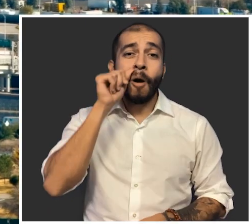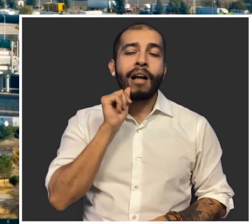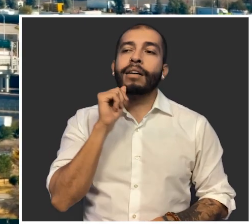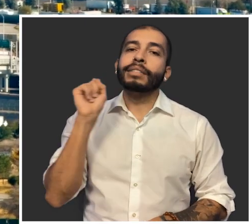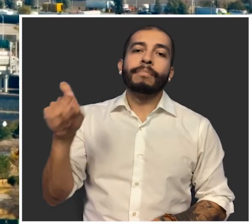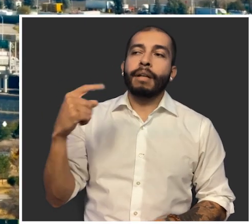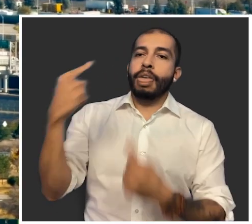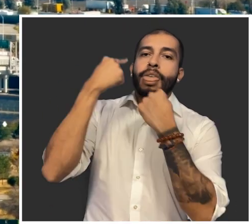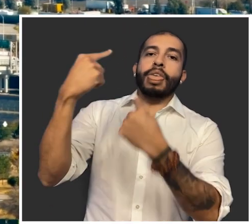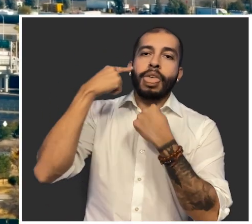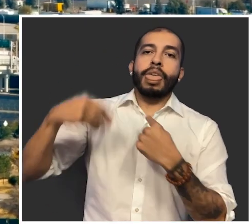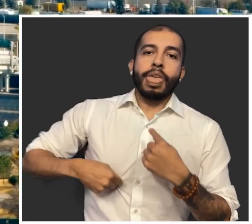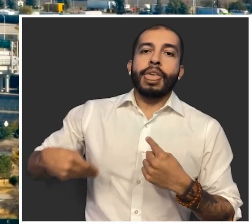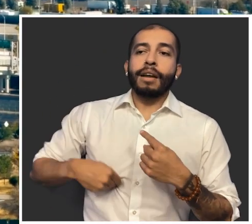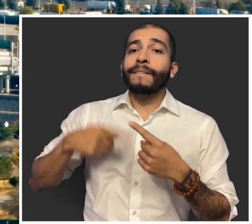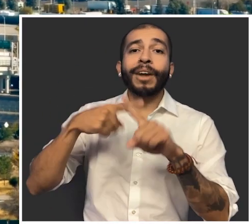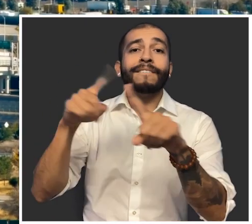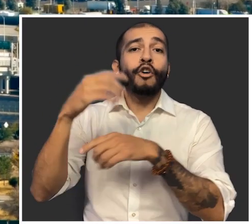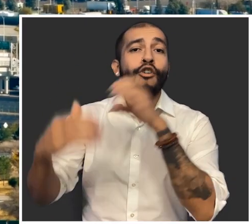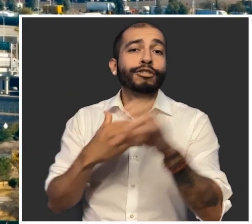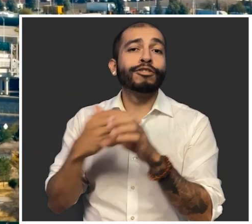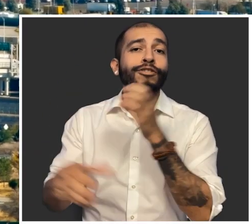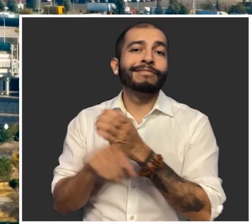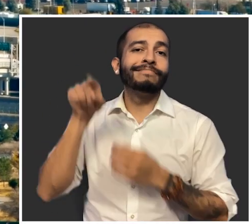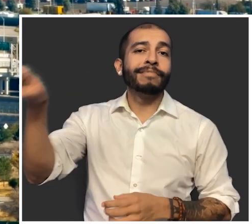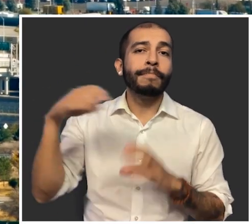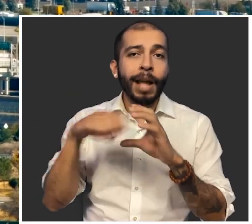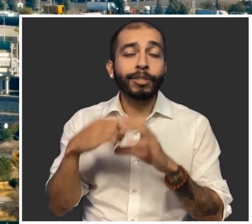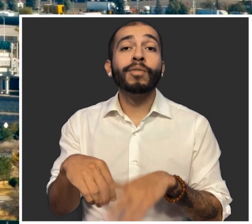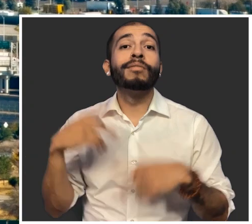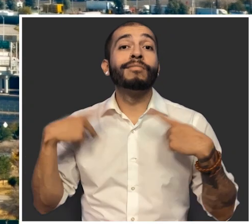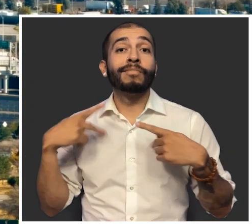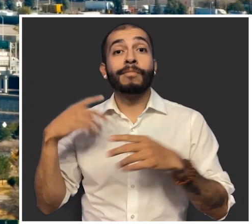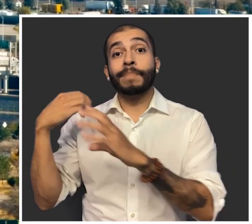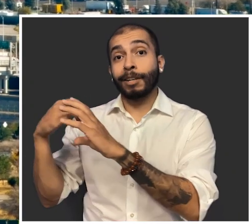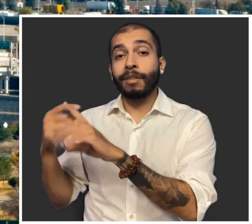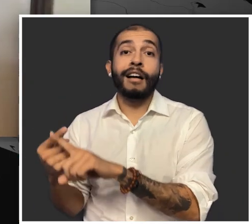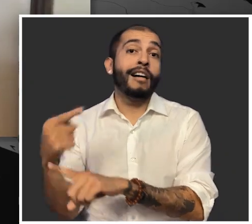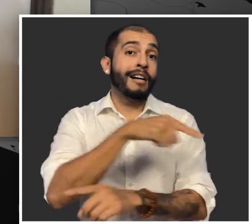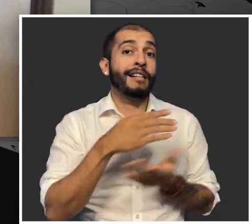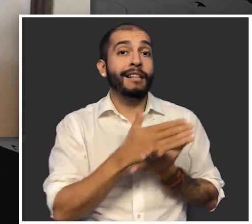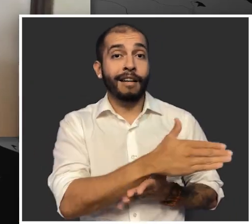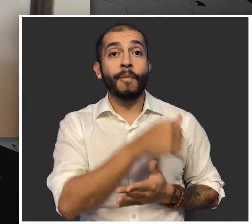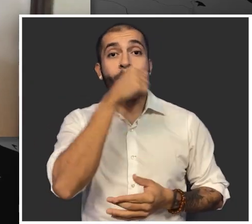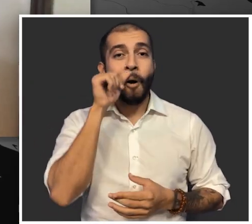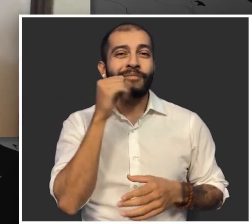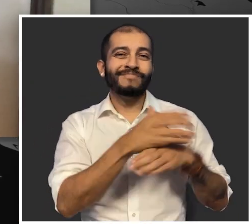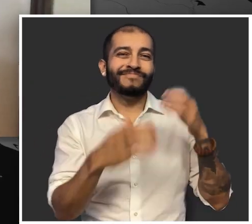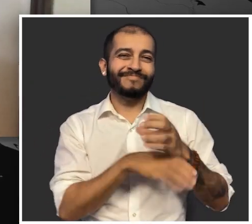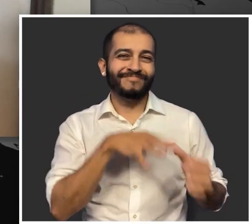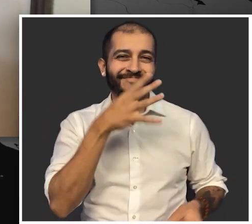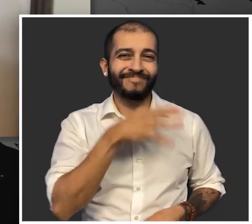pequeña. Así que Juárez siempre tiene la culpa de muchas cosas que pasan en El Paso. La gente va a Juárez a